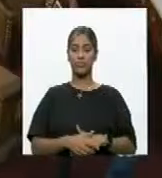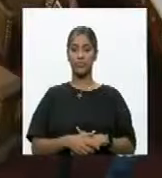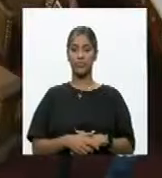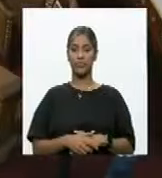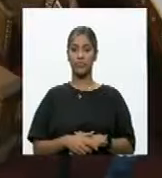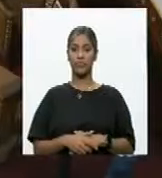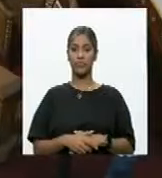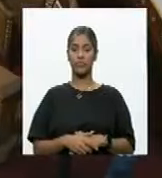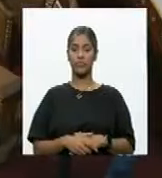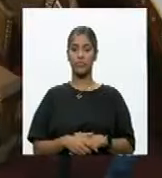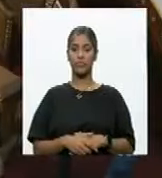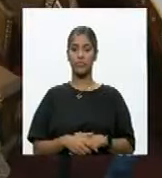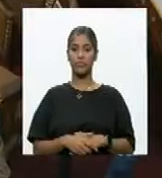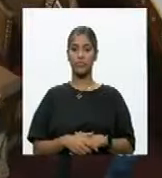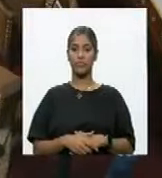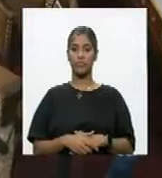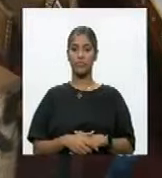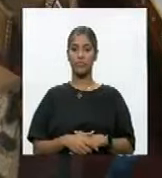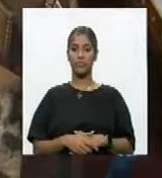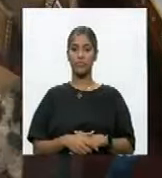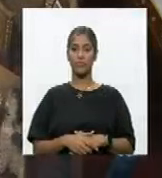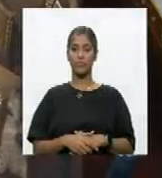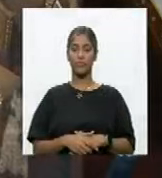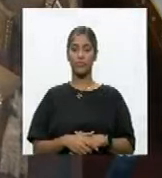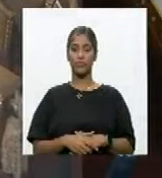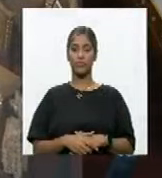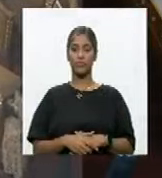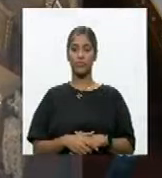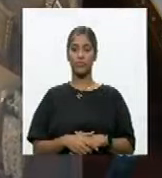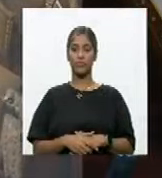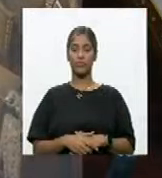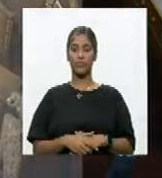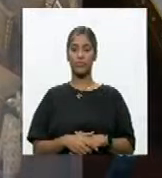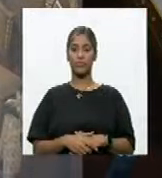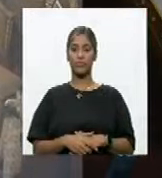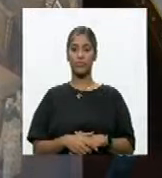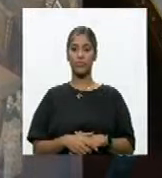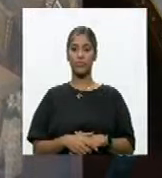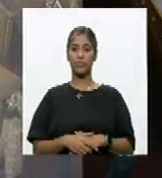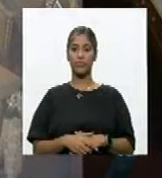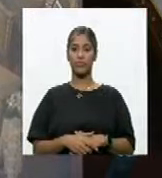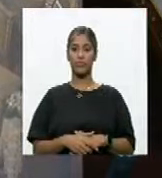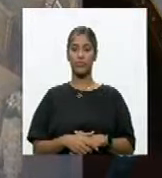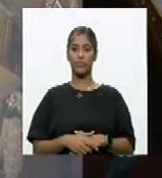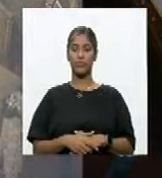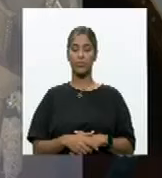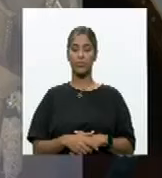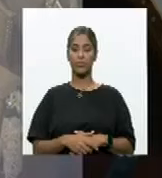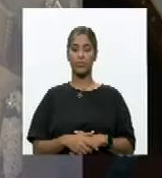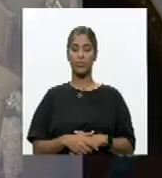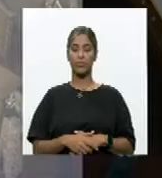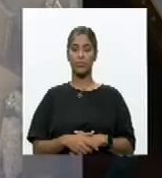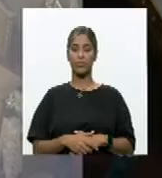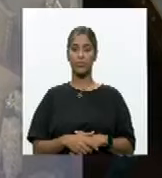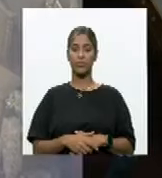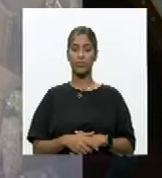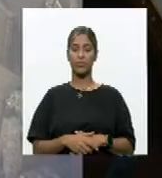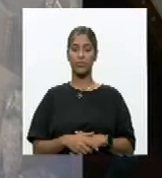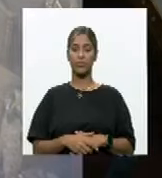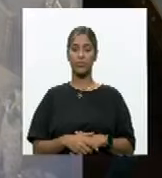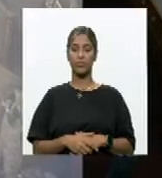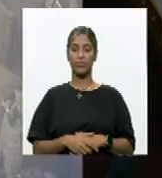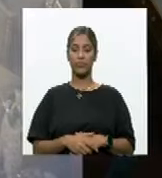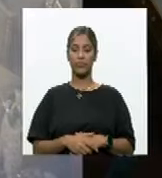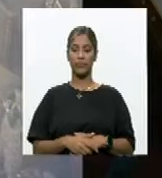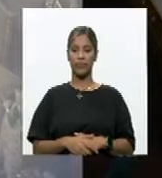el Valle del Momboy. Voy, voy, voy, voy, voy, voy, voy,